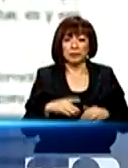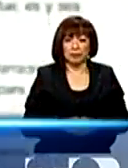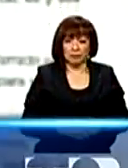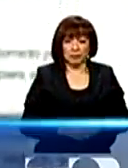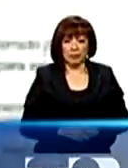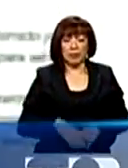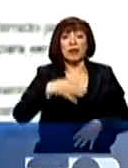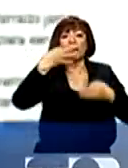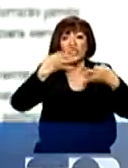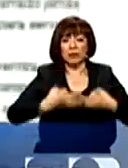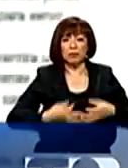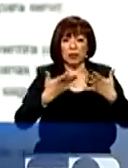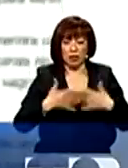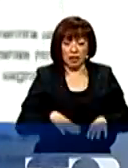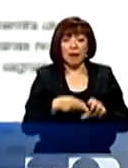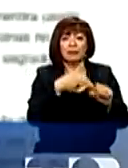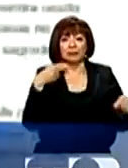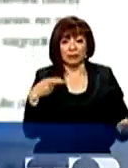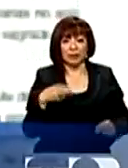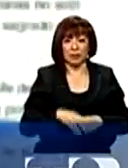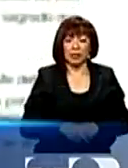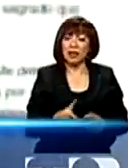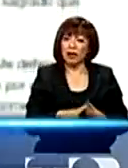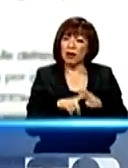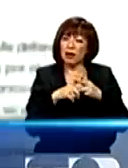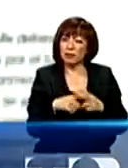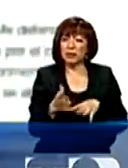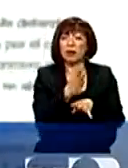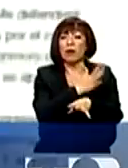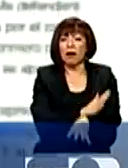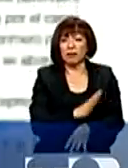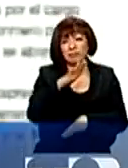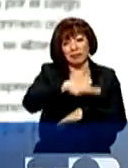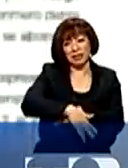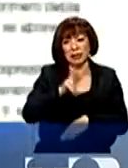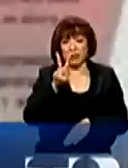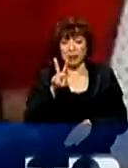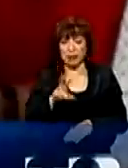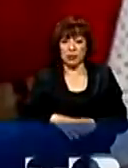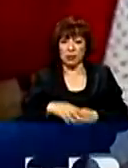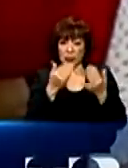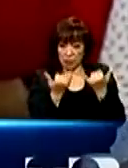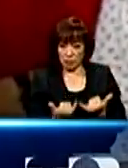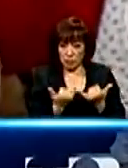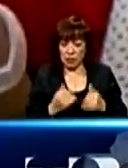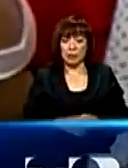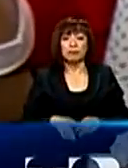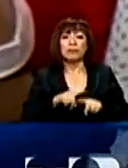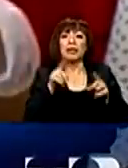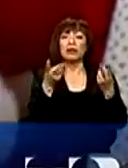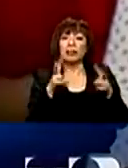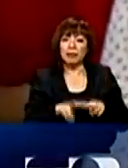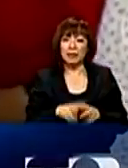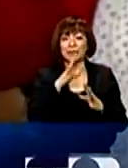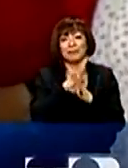a confirmar rumores sobre su renuncia que comenzaban a darse alrededor de las 2 de la tarde de este martes. Vicuña en su mensaje también habló